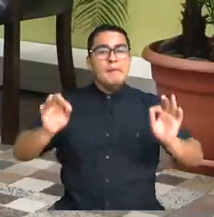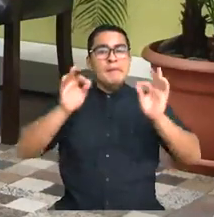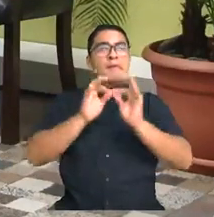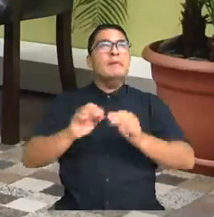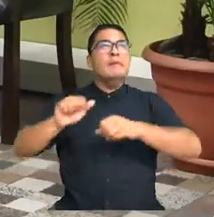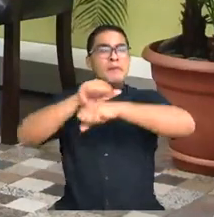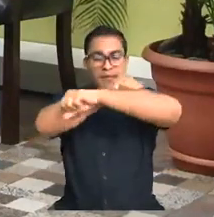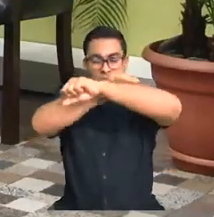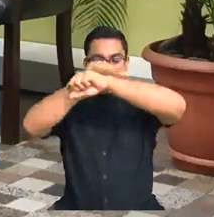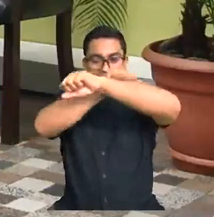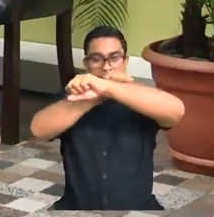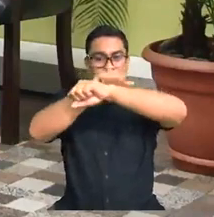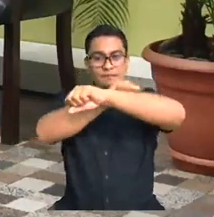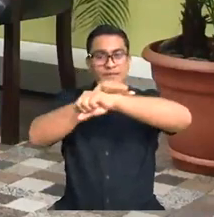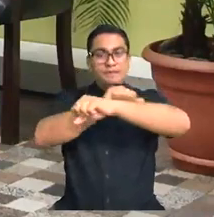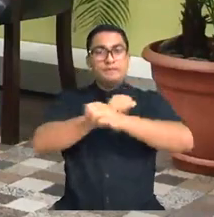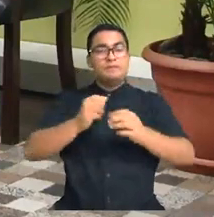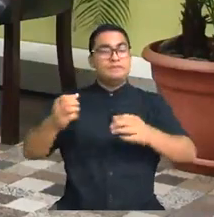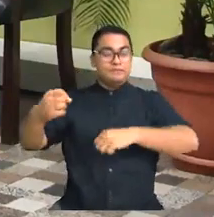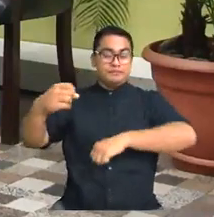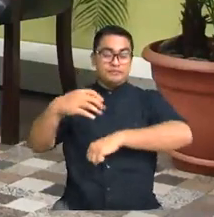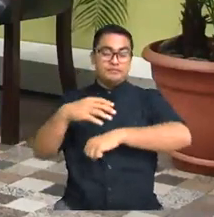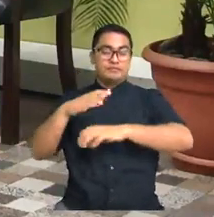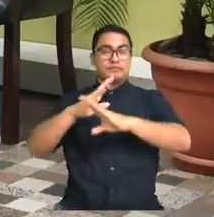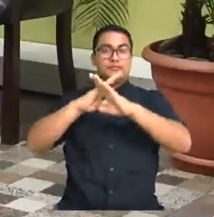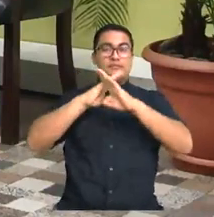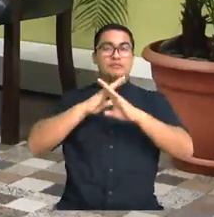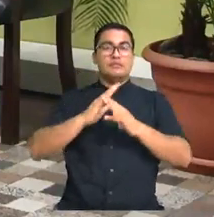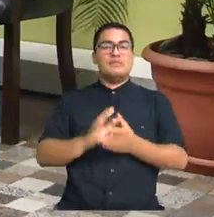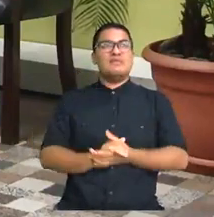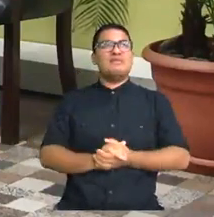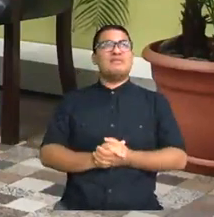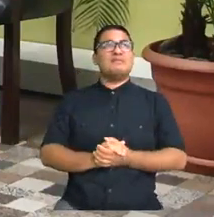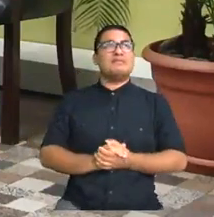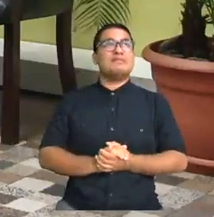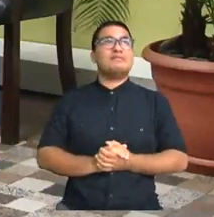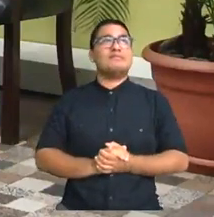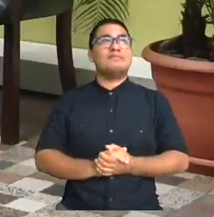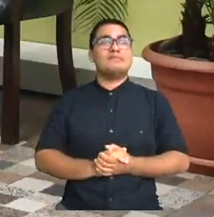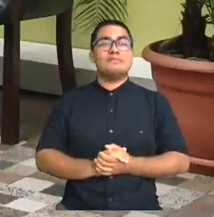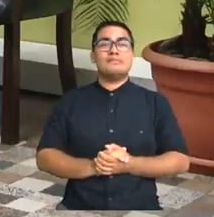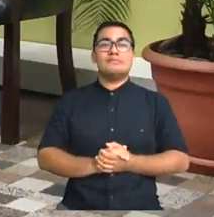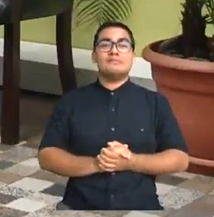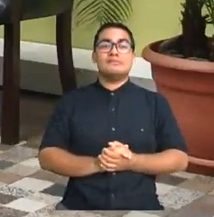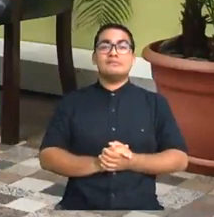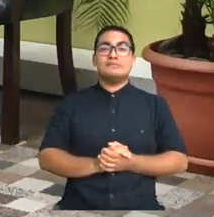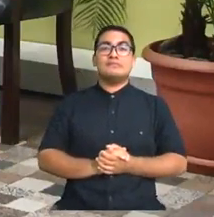y uso de bloqueador solar, hablando de piel. Doctora, cuando usted nos comentaba de la limpieza, el paso